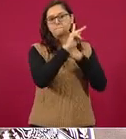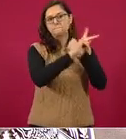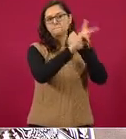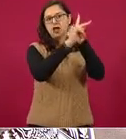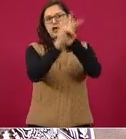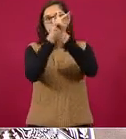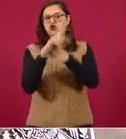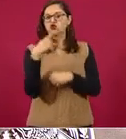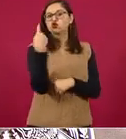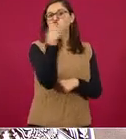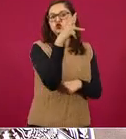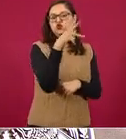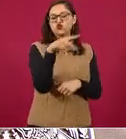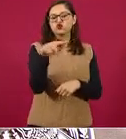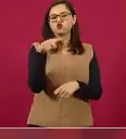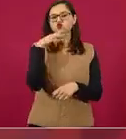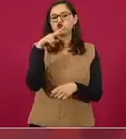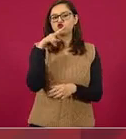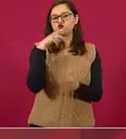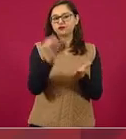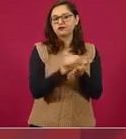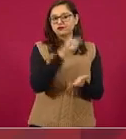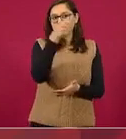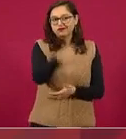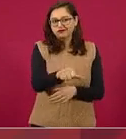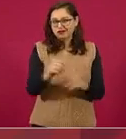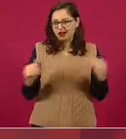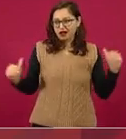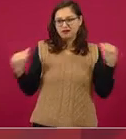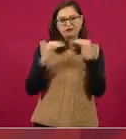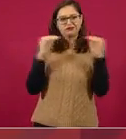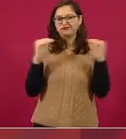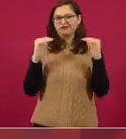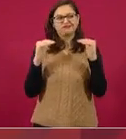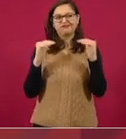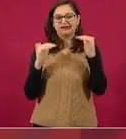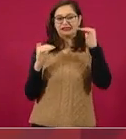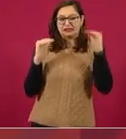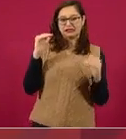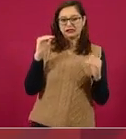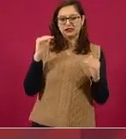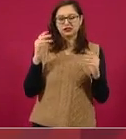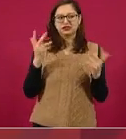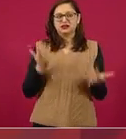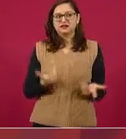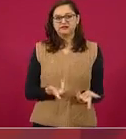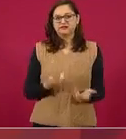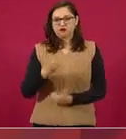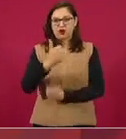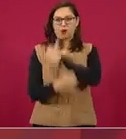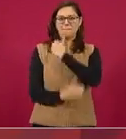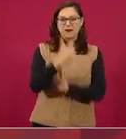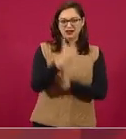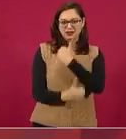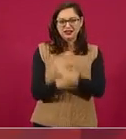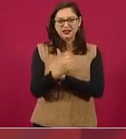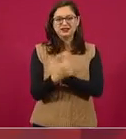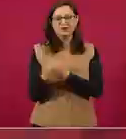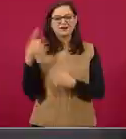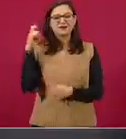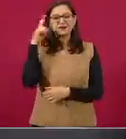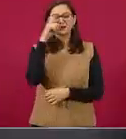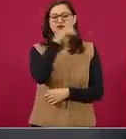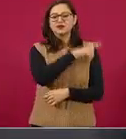vender el aguacate. Y así pasa en otros casos,